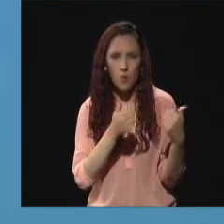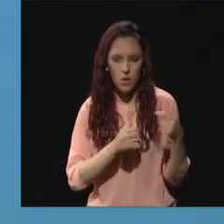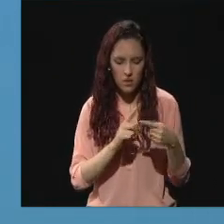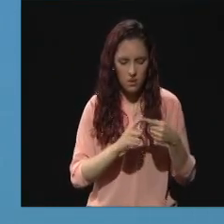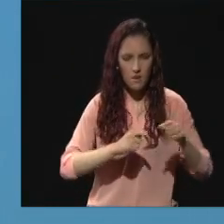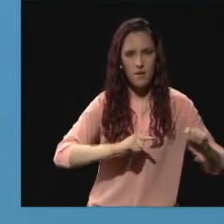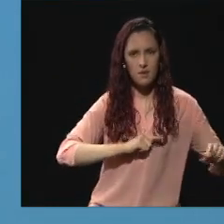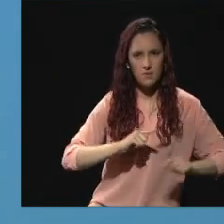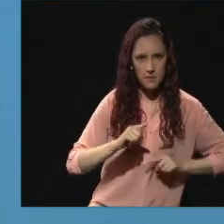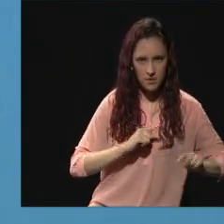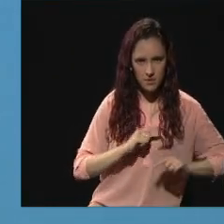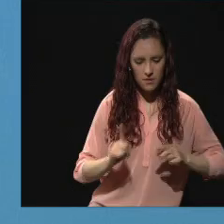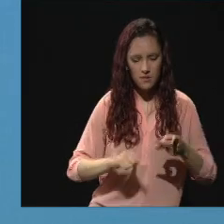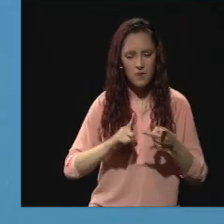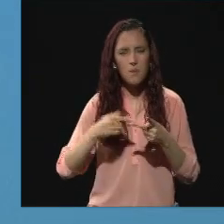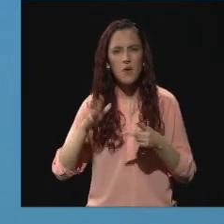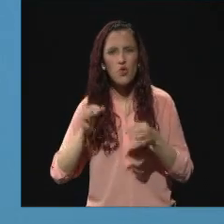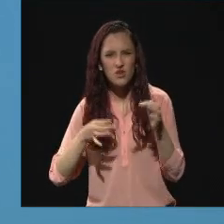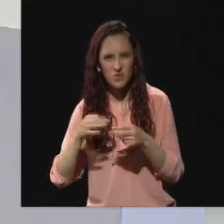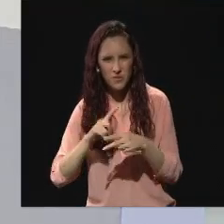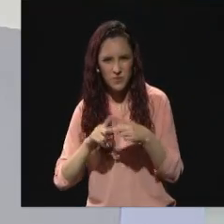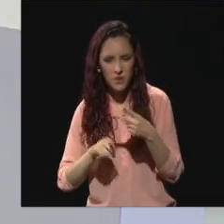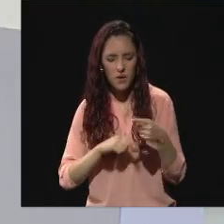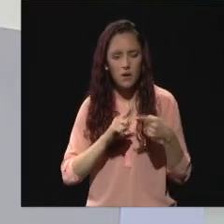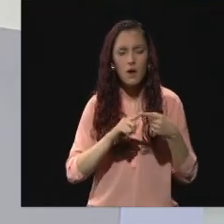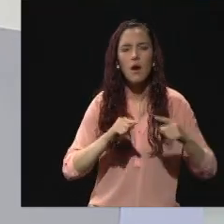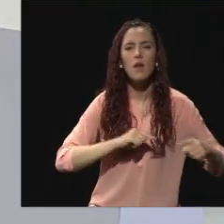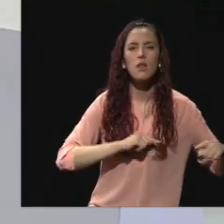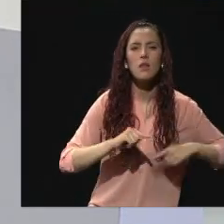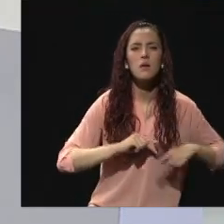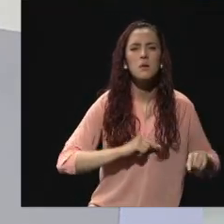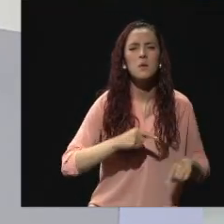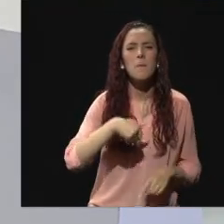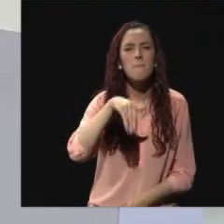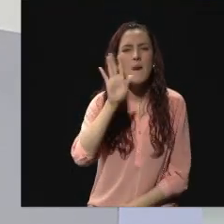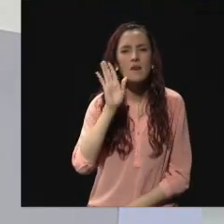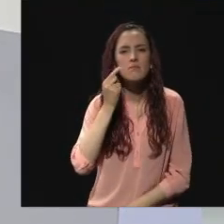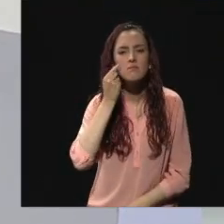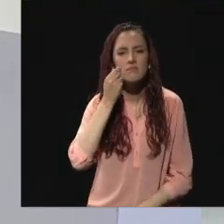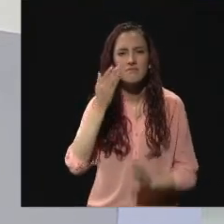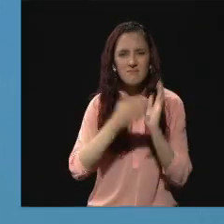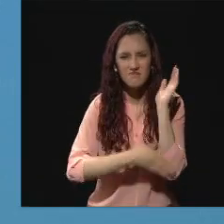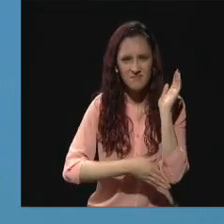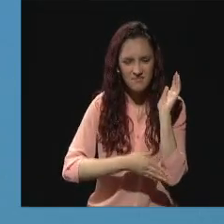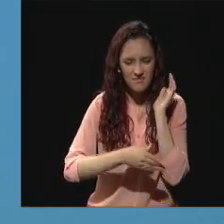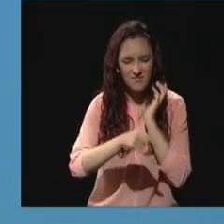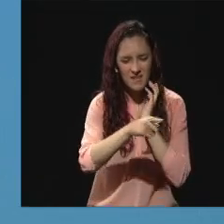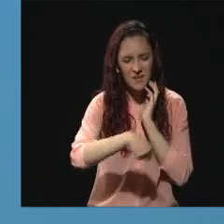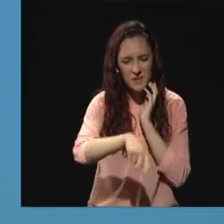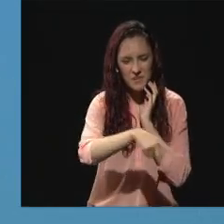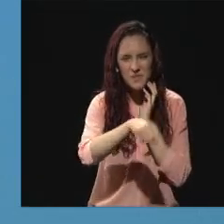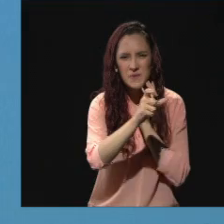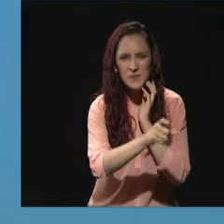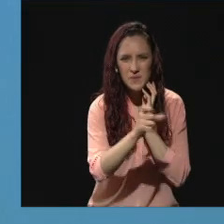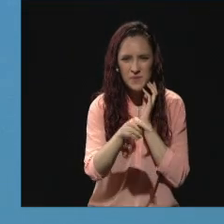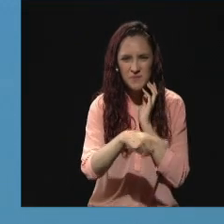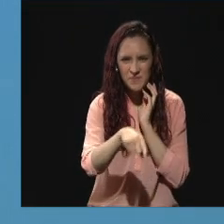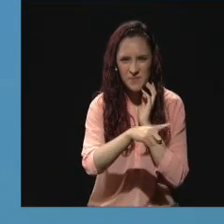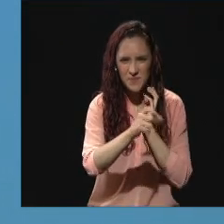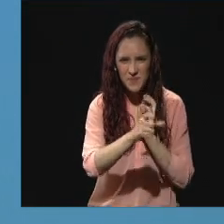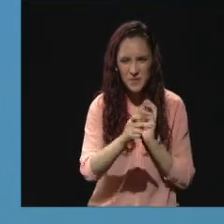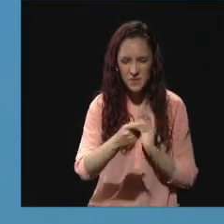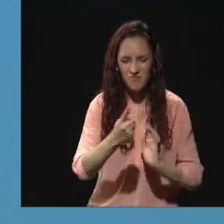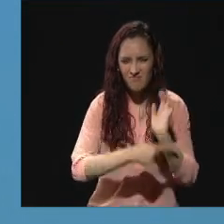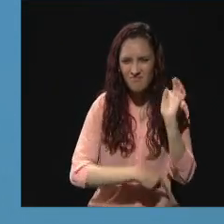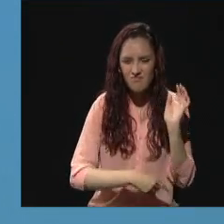administrativo y otras de tipo jurisdiccional las administrativas tienen que ver con la infracción como tal al régimen de consumidor que culminan por